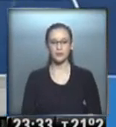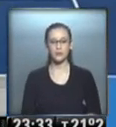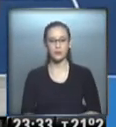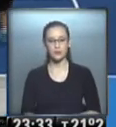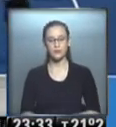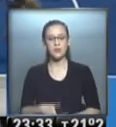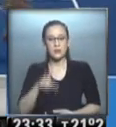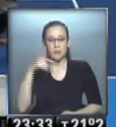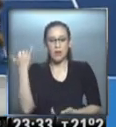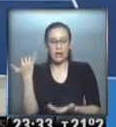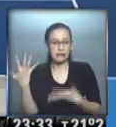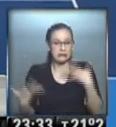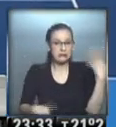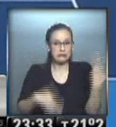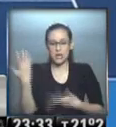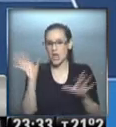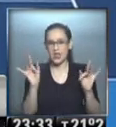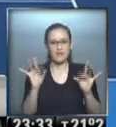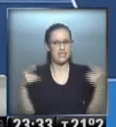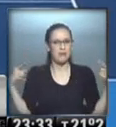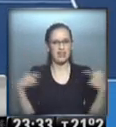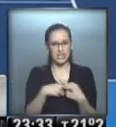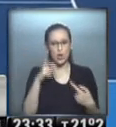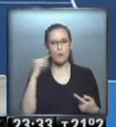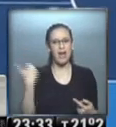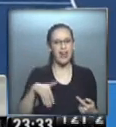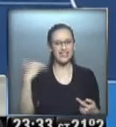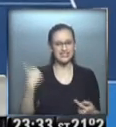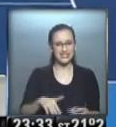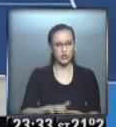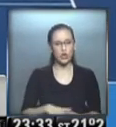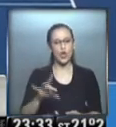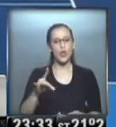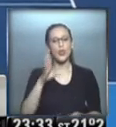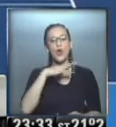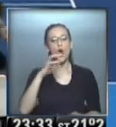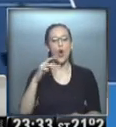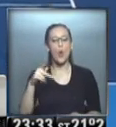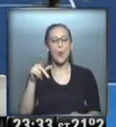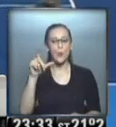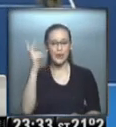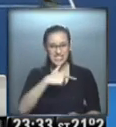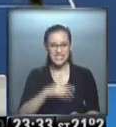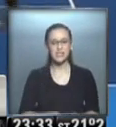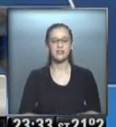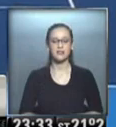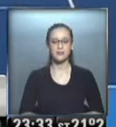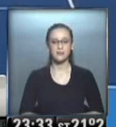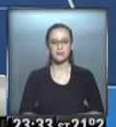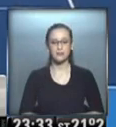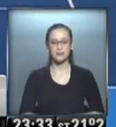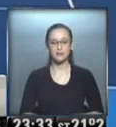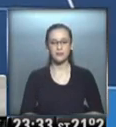Pavada de partido que tiene por delante entonces el argentino Novak Djokovic, haciendo su presentación en este grupo B del torneo de